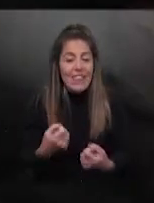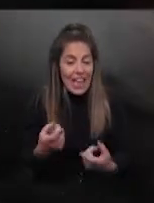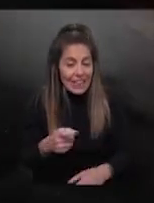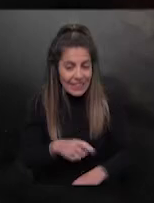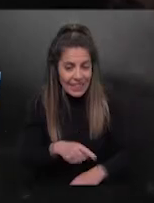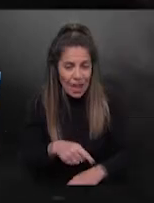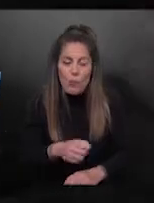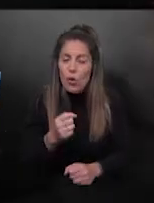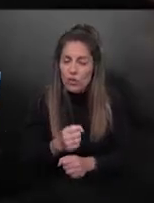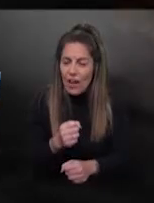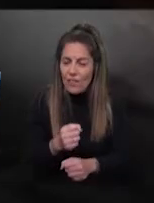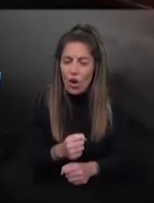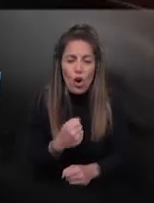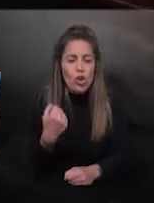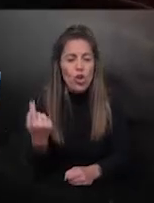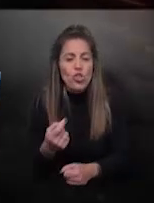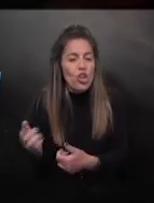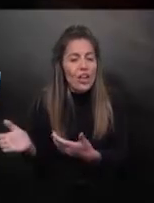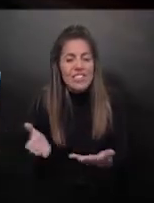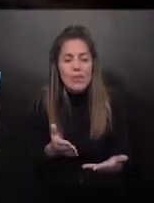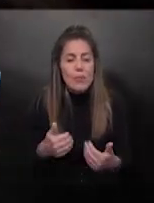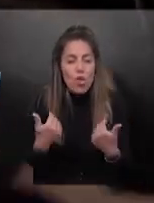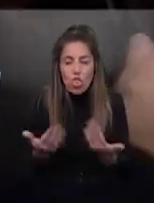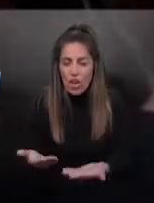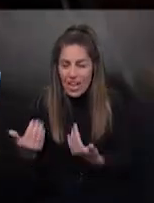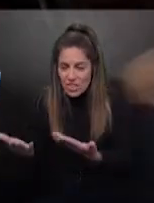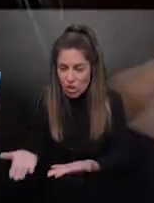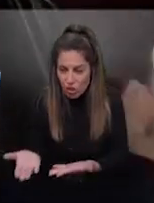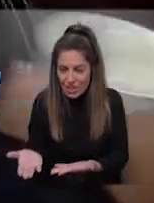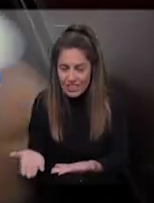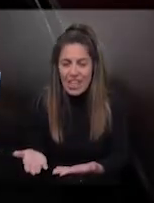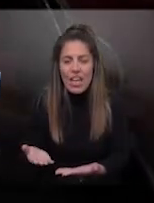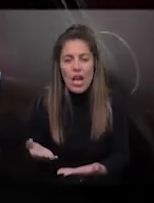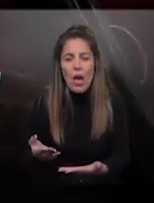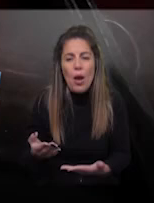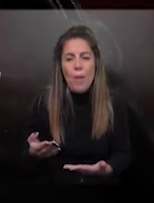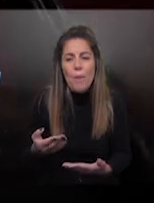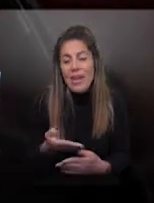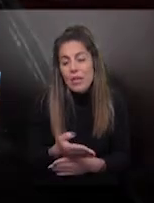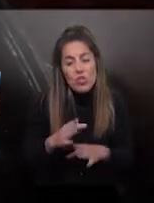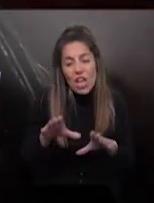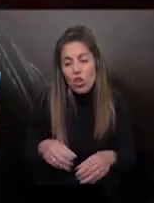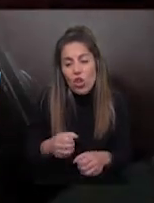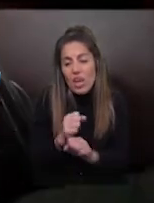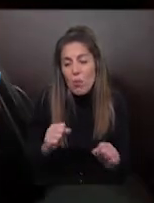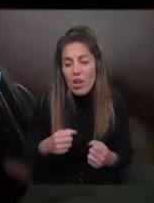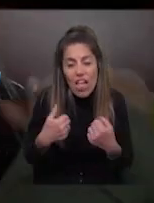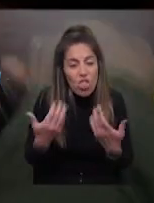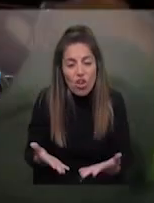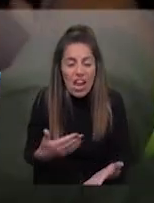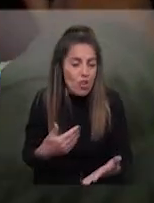su trabajo. Nosotros recibimos donaciones, pedimos para todo aquel que pueda donar, no importa que